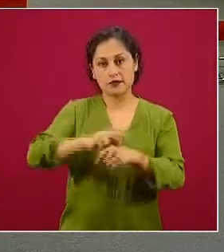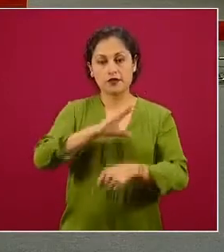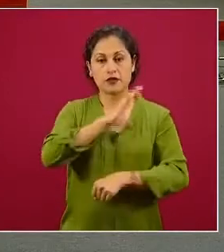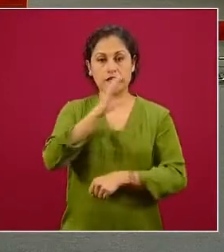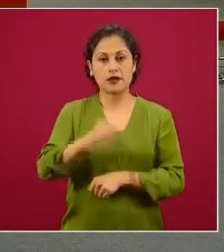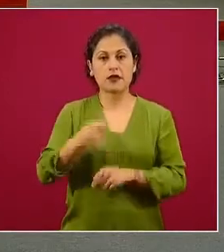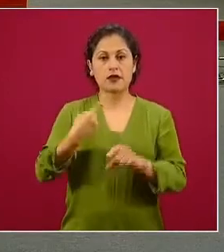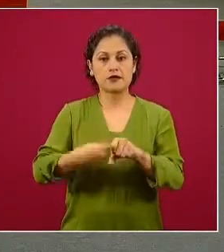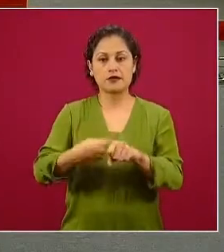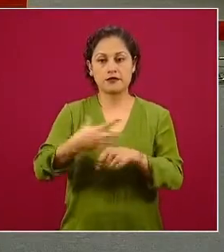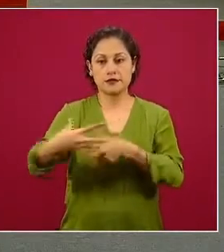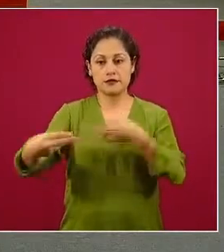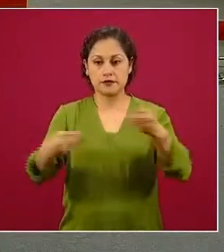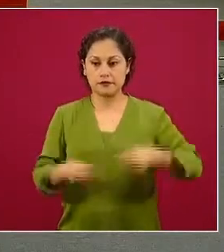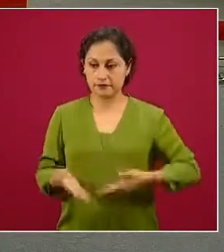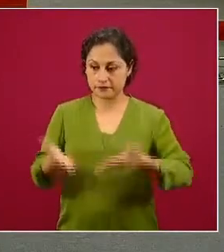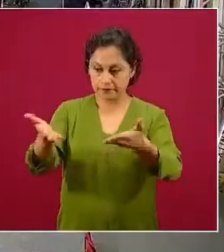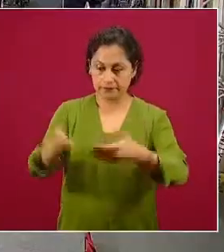favor.